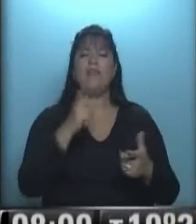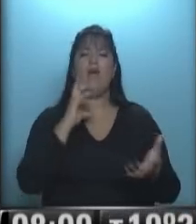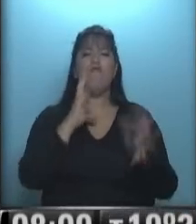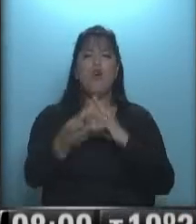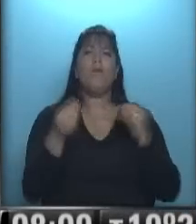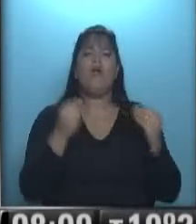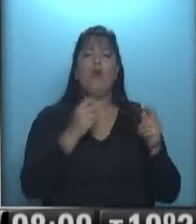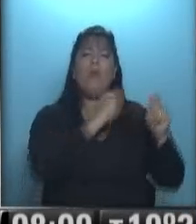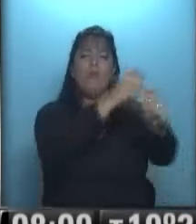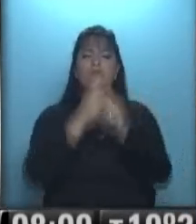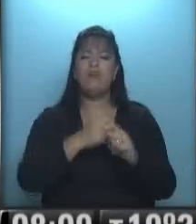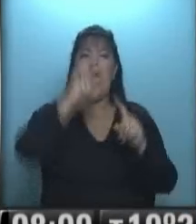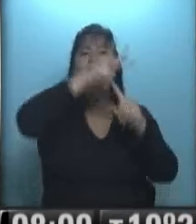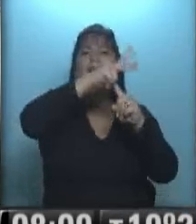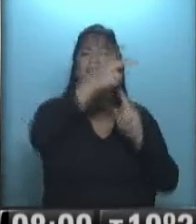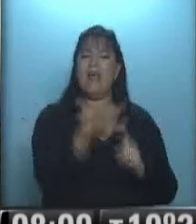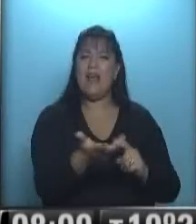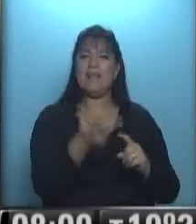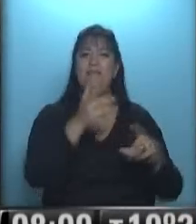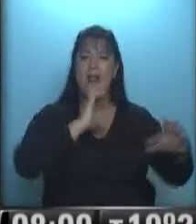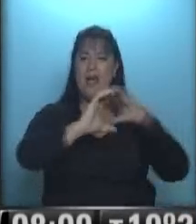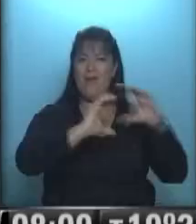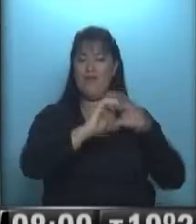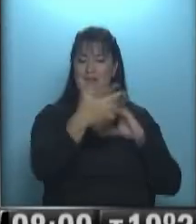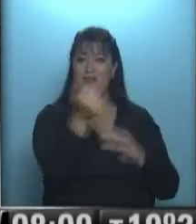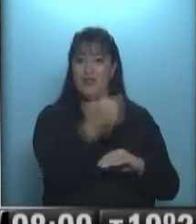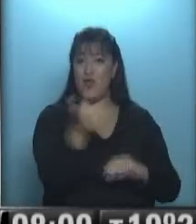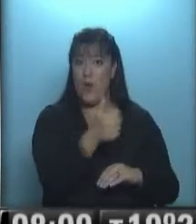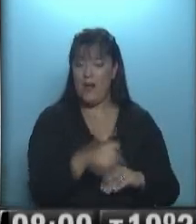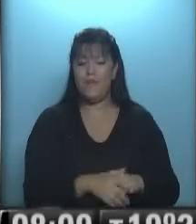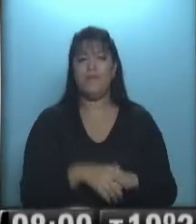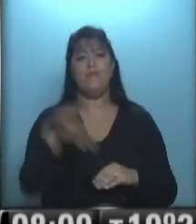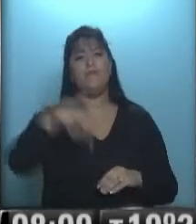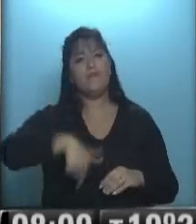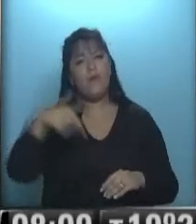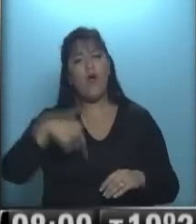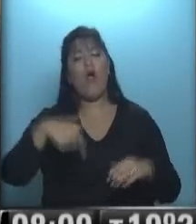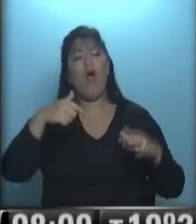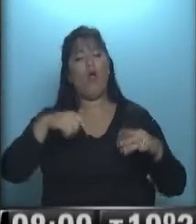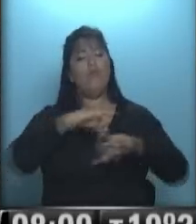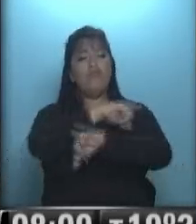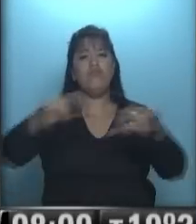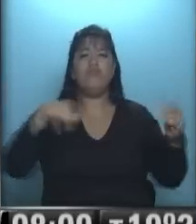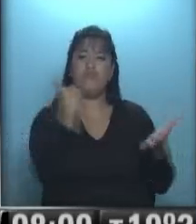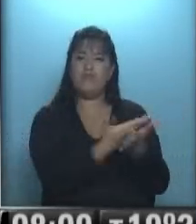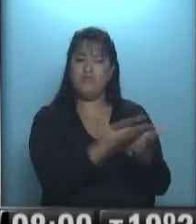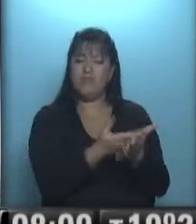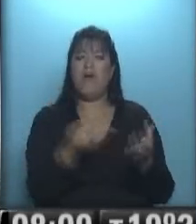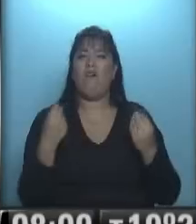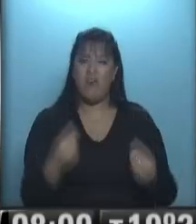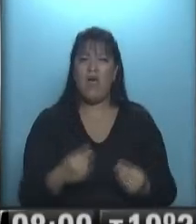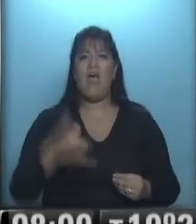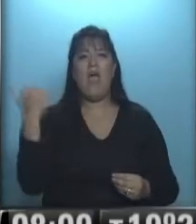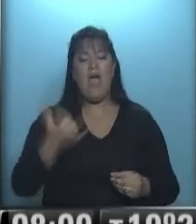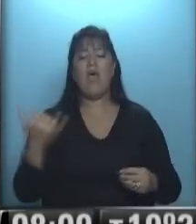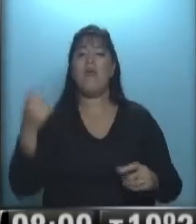instalan las antenas para comunicaciones móviles. La ordenanza que nosotros hoy estamos presentando contempla la cuestión